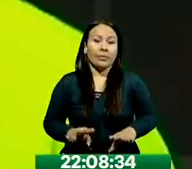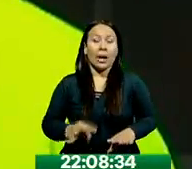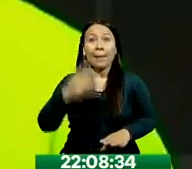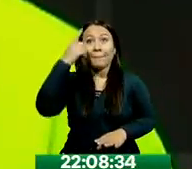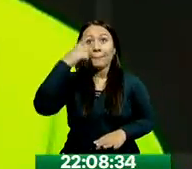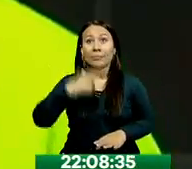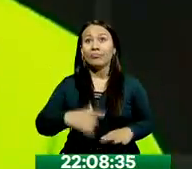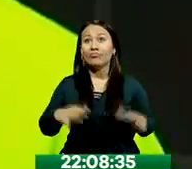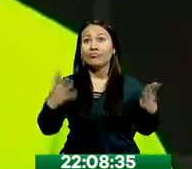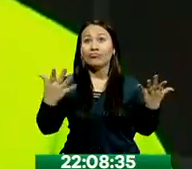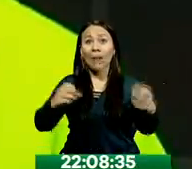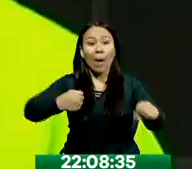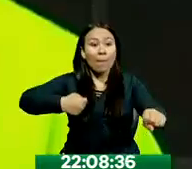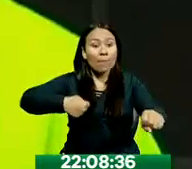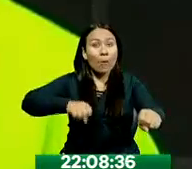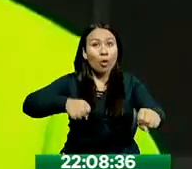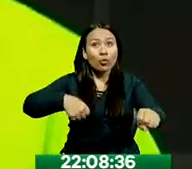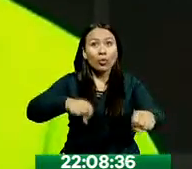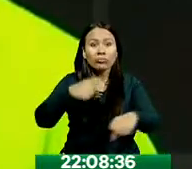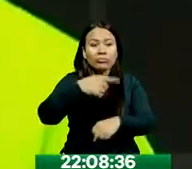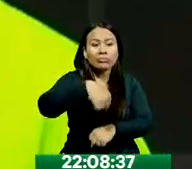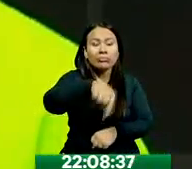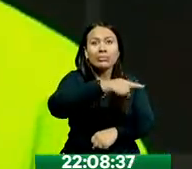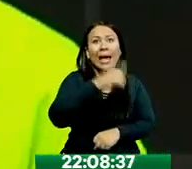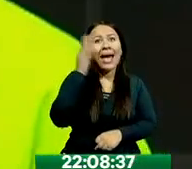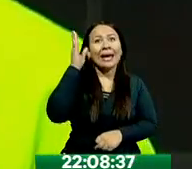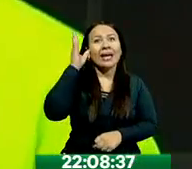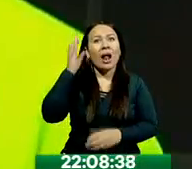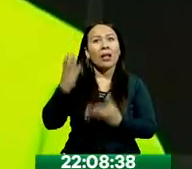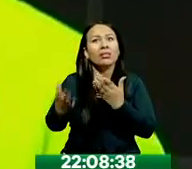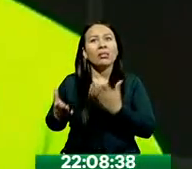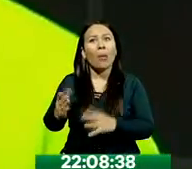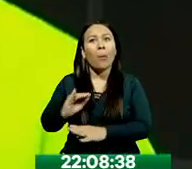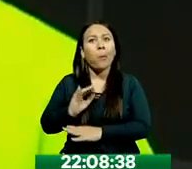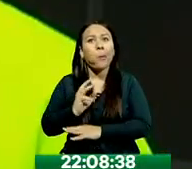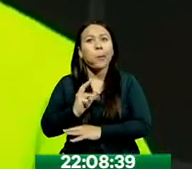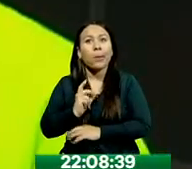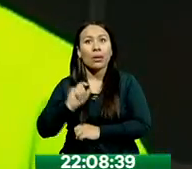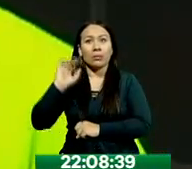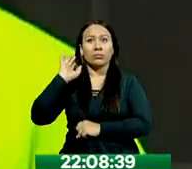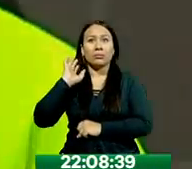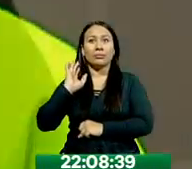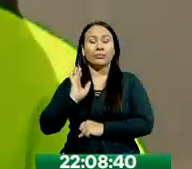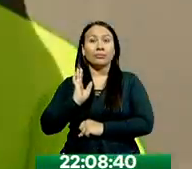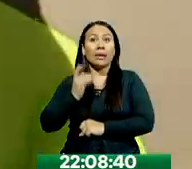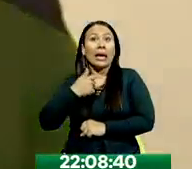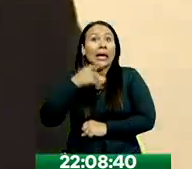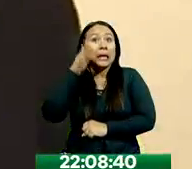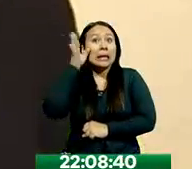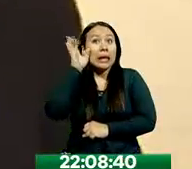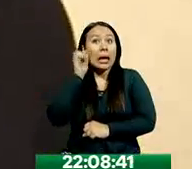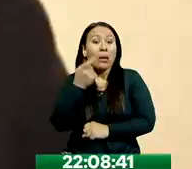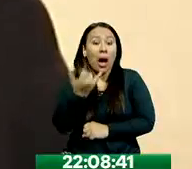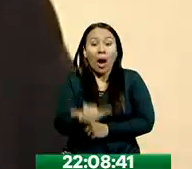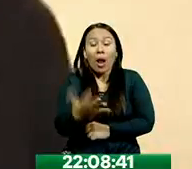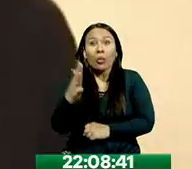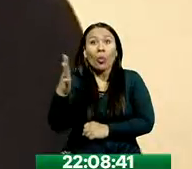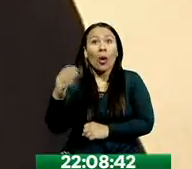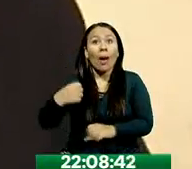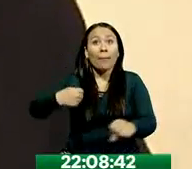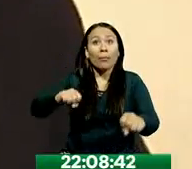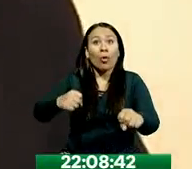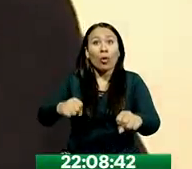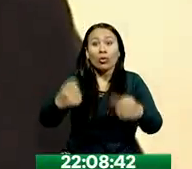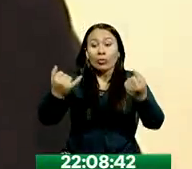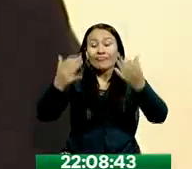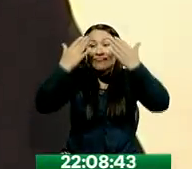la motocicleta en la cual se movilizaban se podría presumir que el móvil sería el robo el que posiblemente le robaron porque la